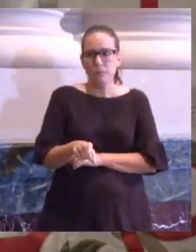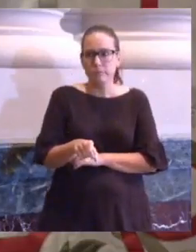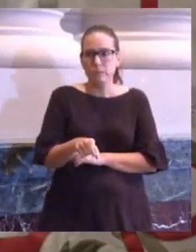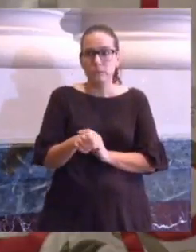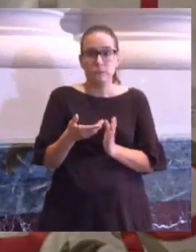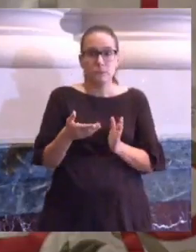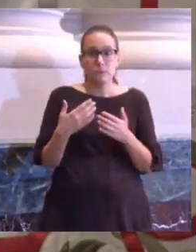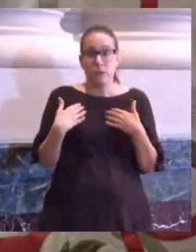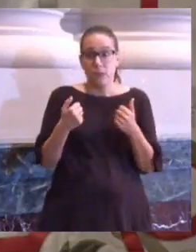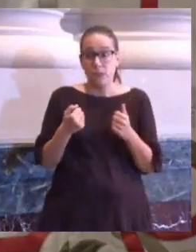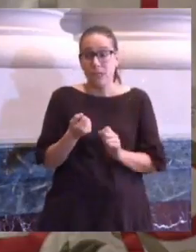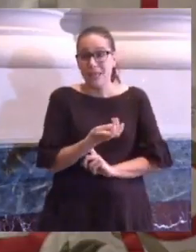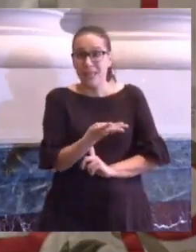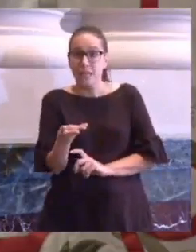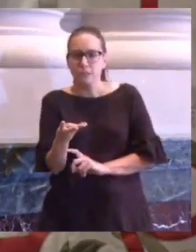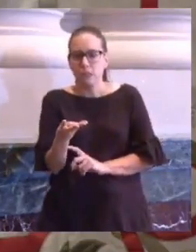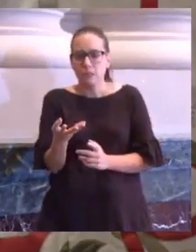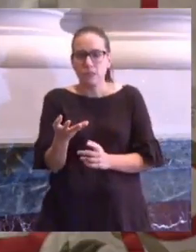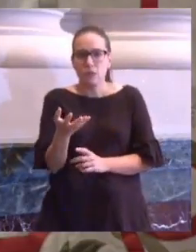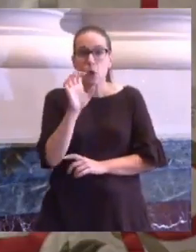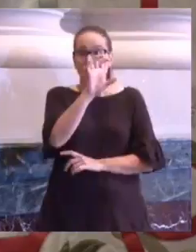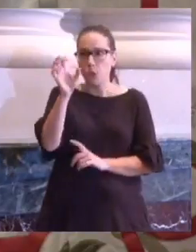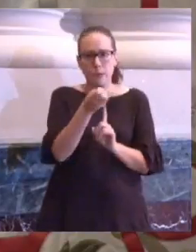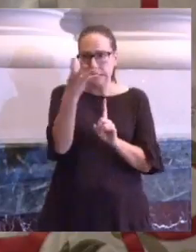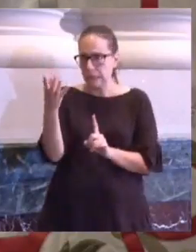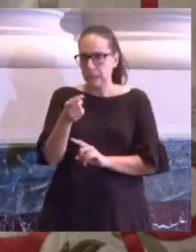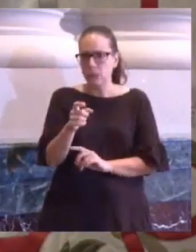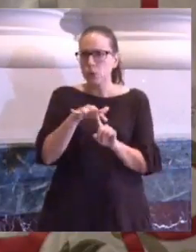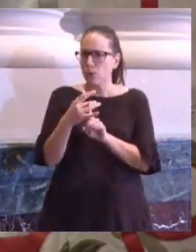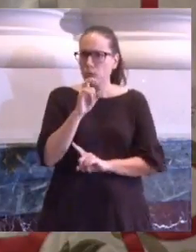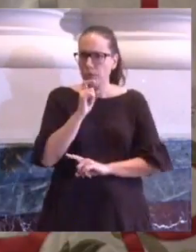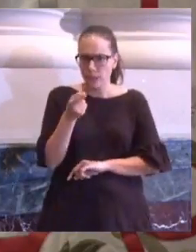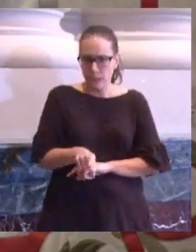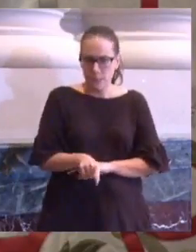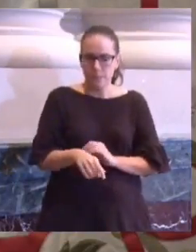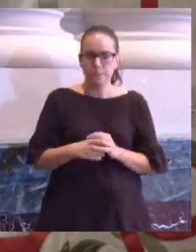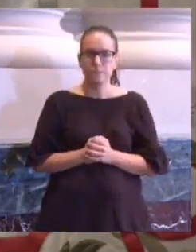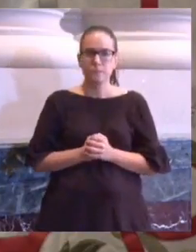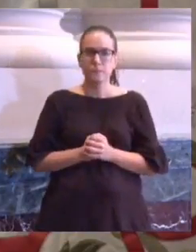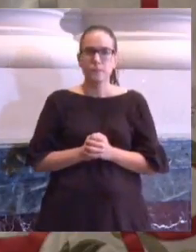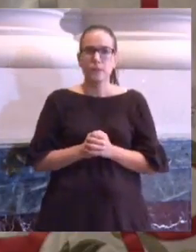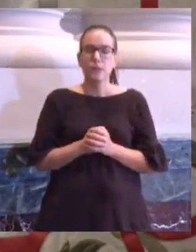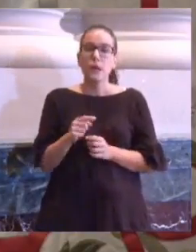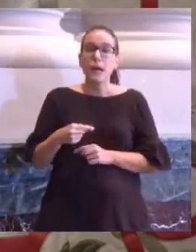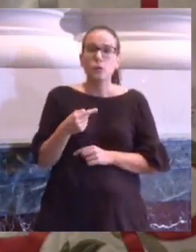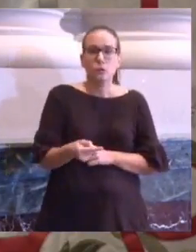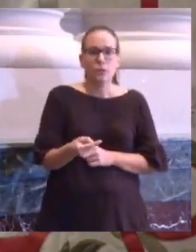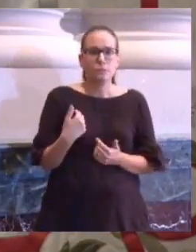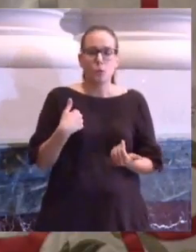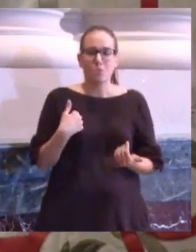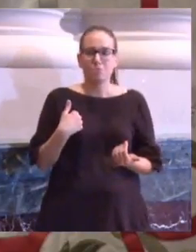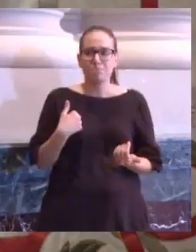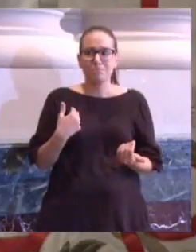de la sanidad de todas y cada una de las comunidades autónomas. Y a continuación, no tengo